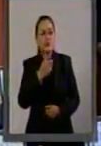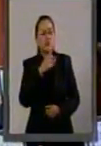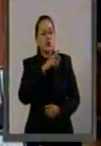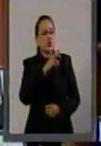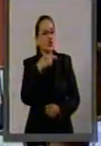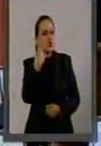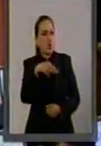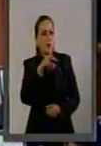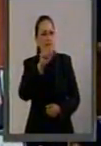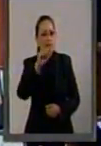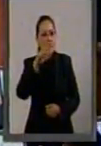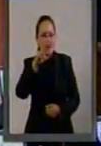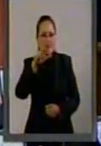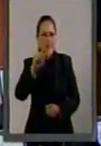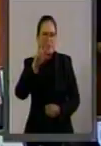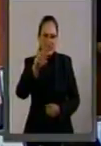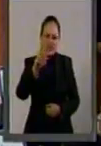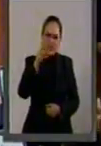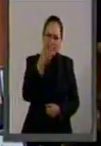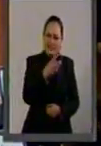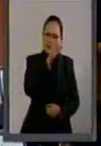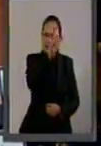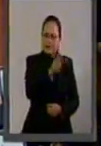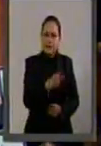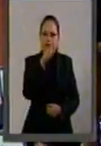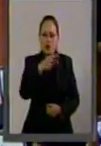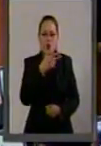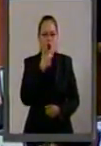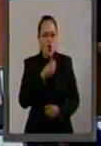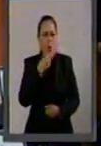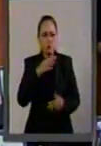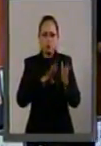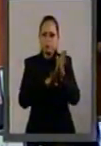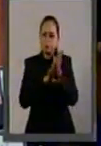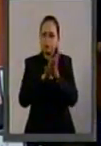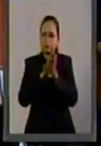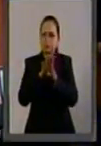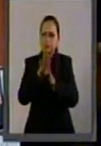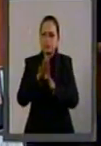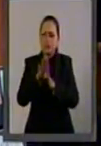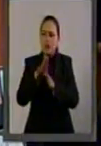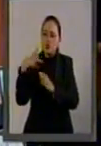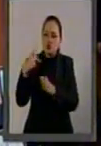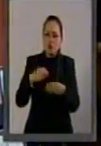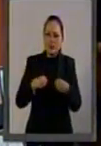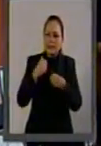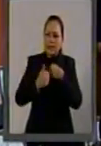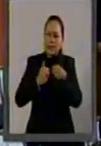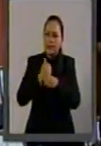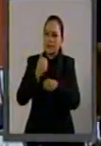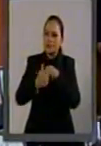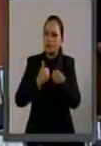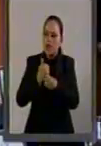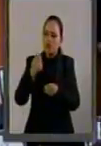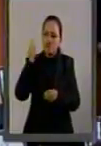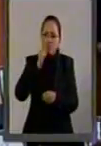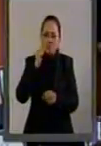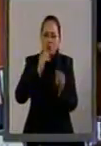de éxito. Lo conozco en las diferentes funciones que ha tenido a través de su vida y todas han sido un